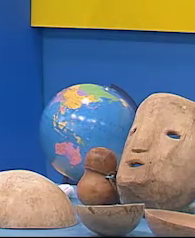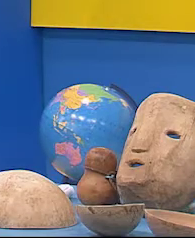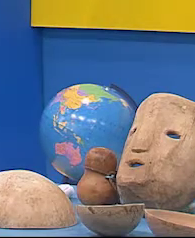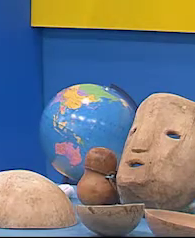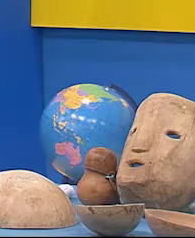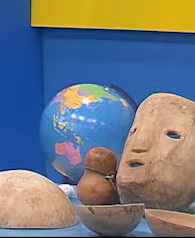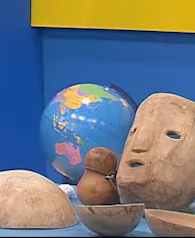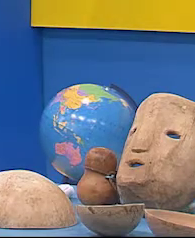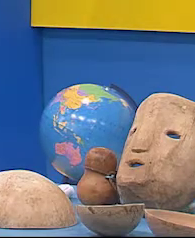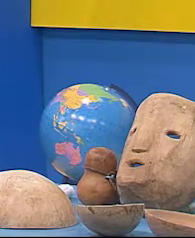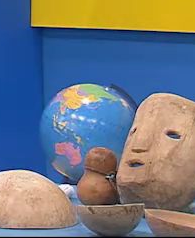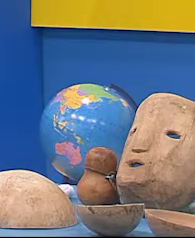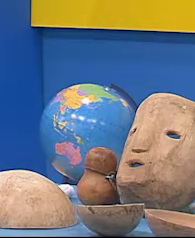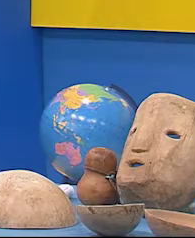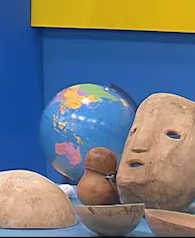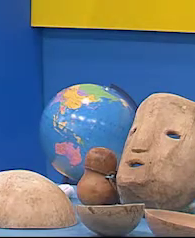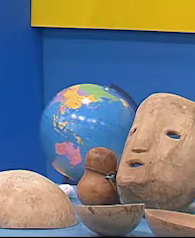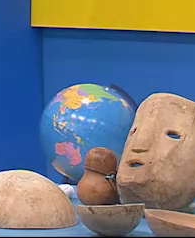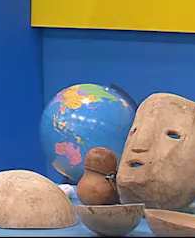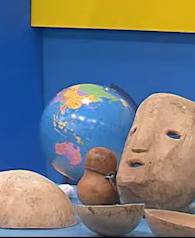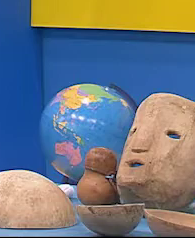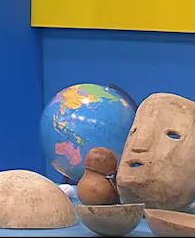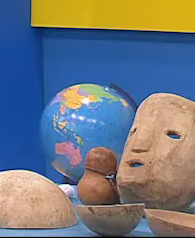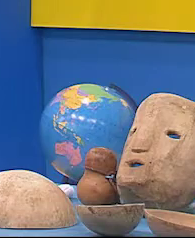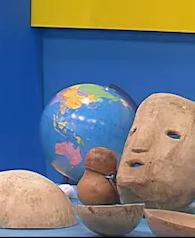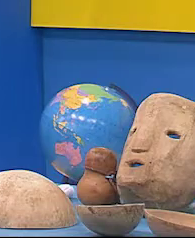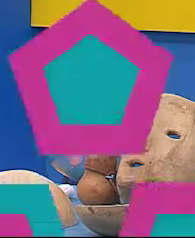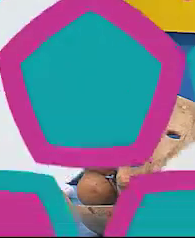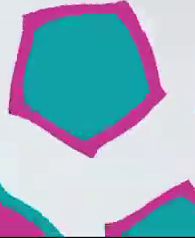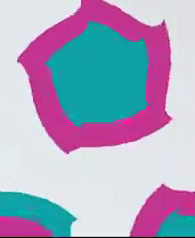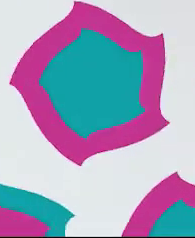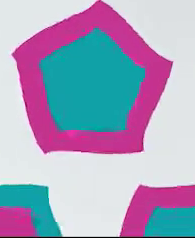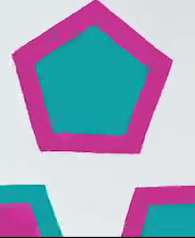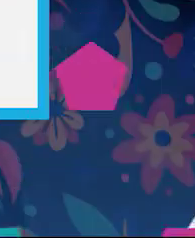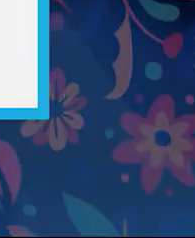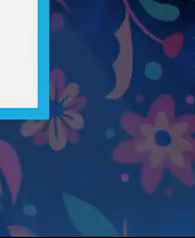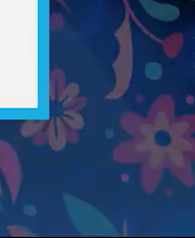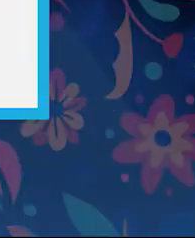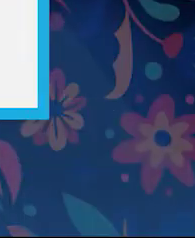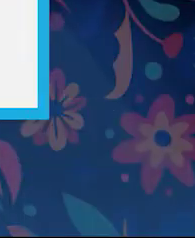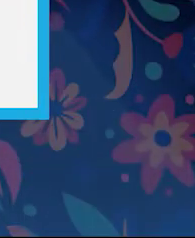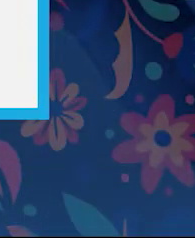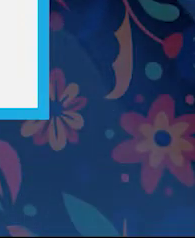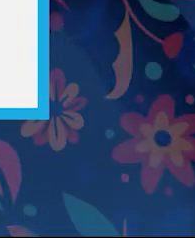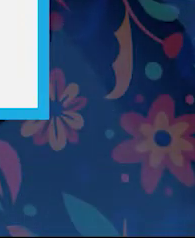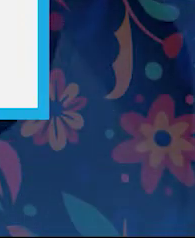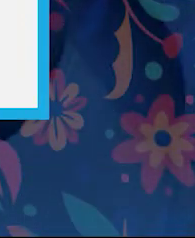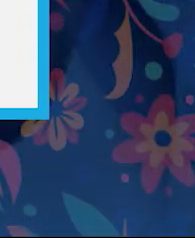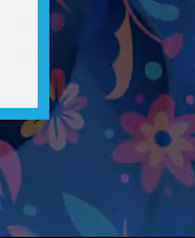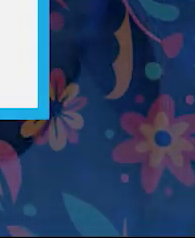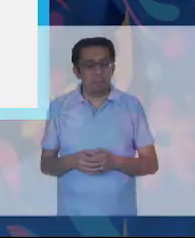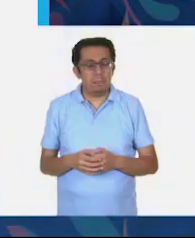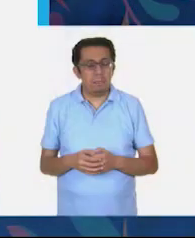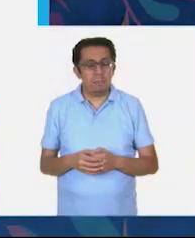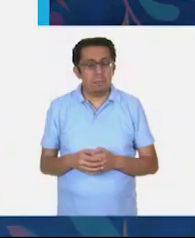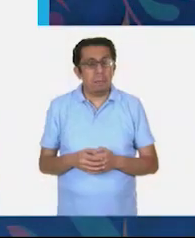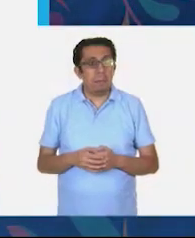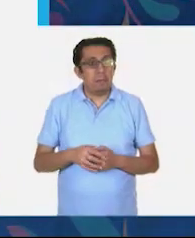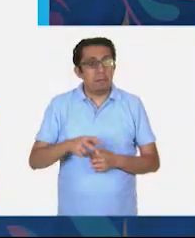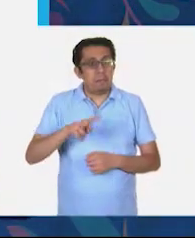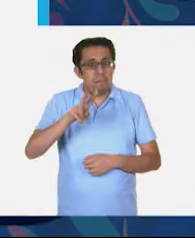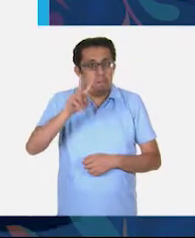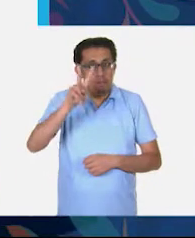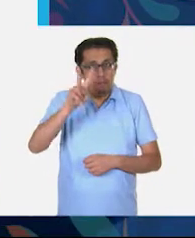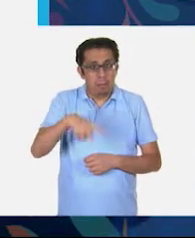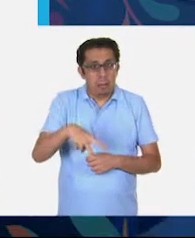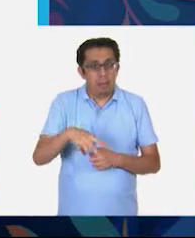tsa. Tinskuchito, que cocina resaído, no sinondo, nuncio, no sinondo nando. Efectivamente,